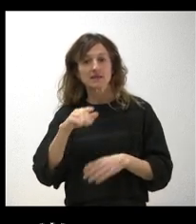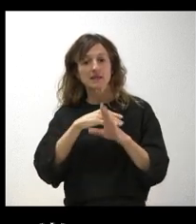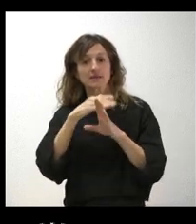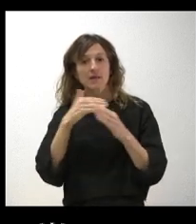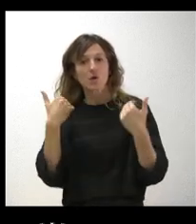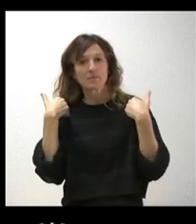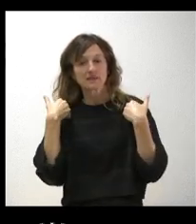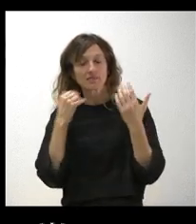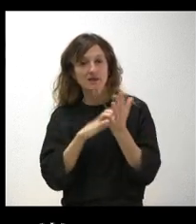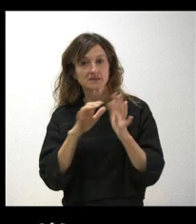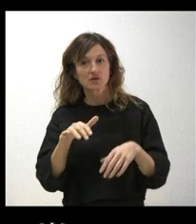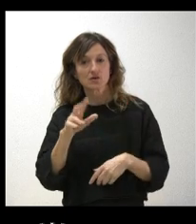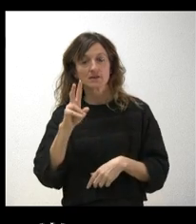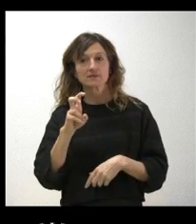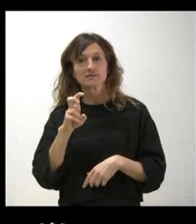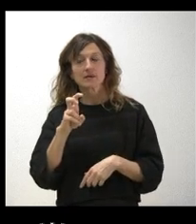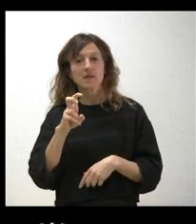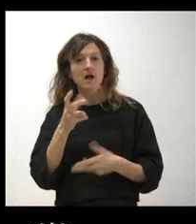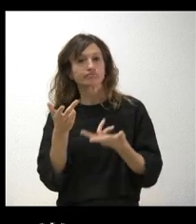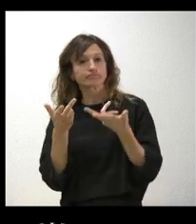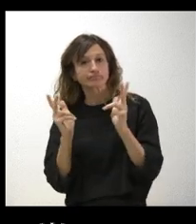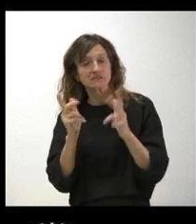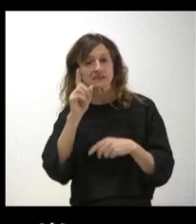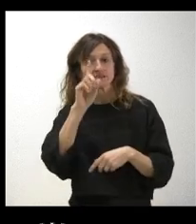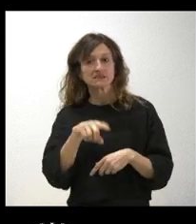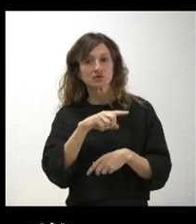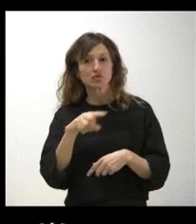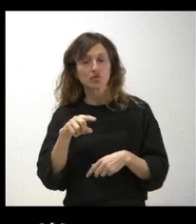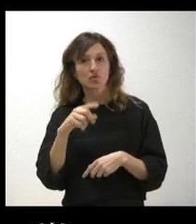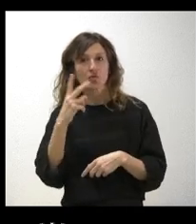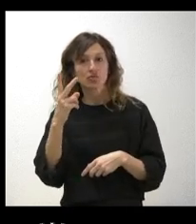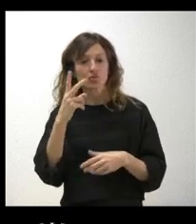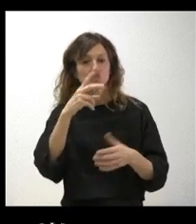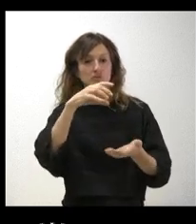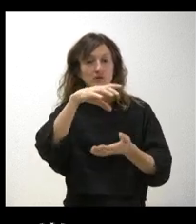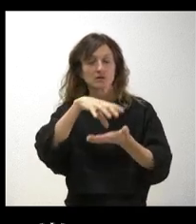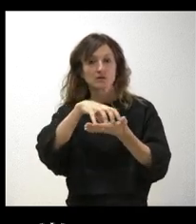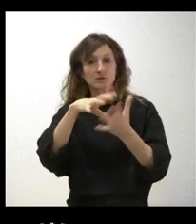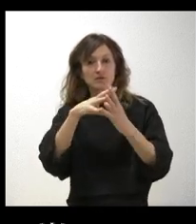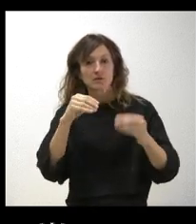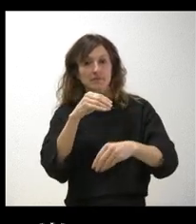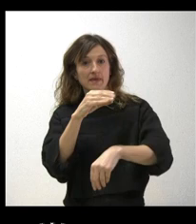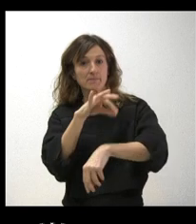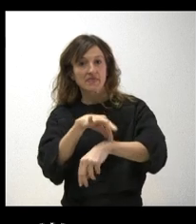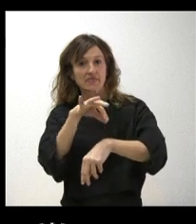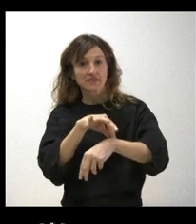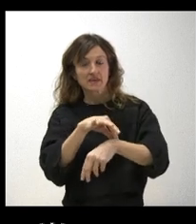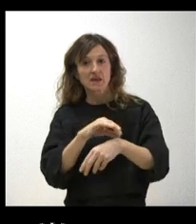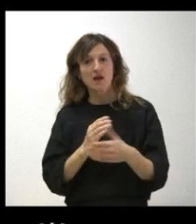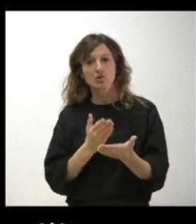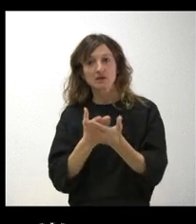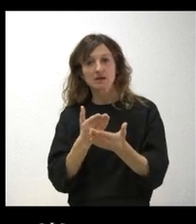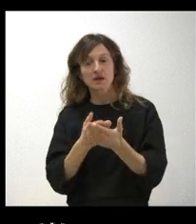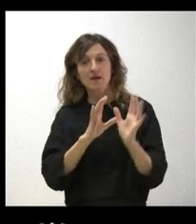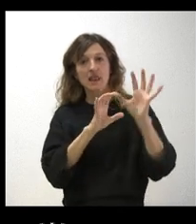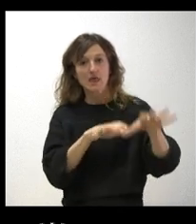de Castilla de León que está el poder o no autorizar dos nuevas facultades de medicina que se reclaman desde diferentes territorios León por